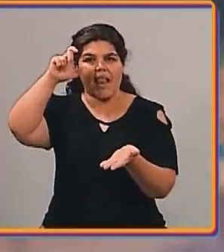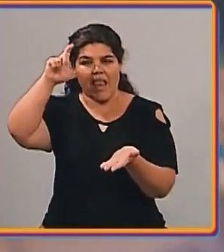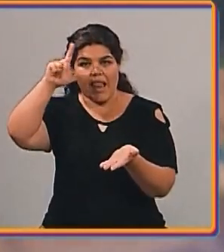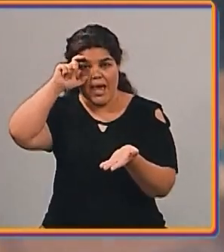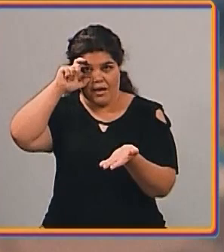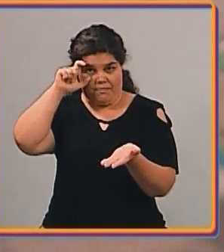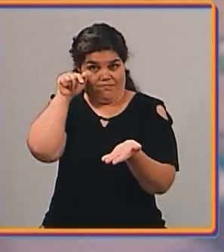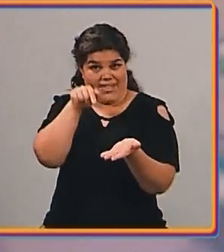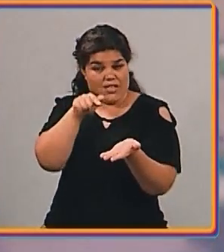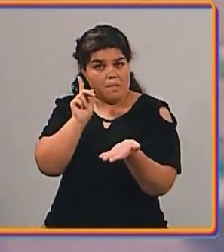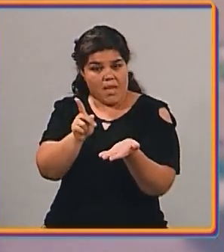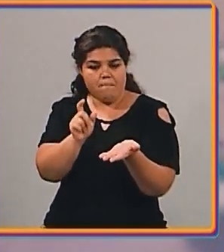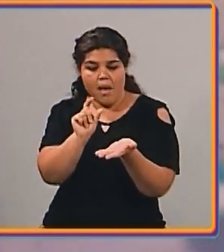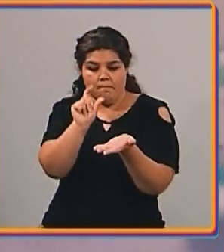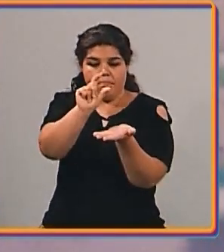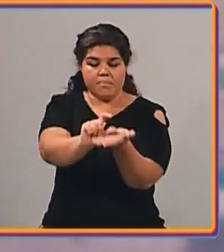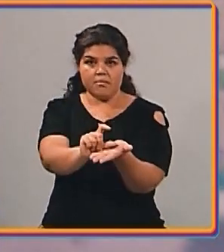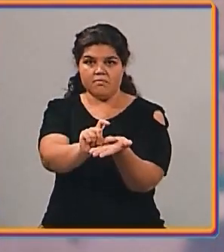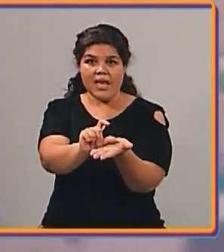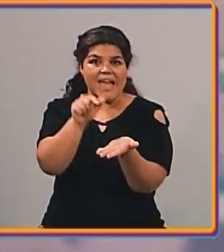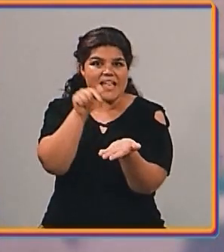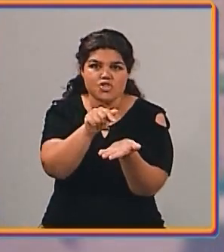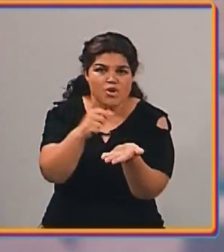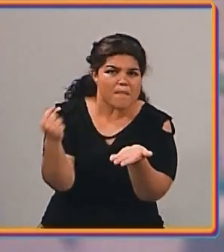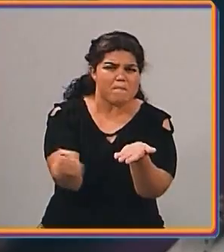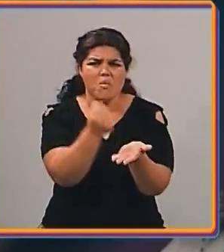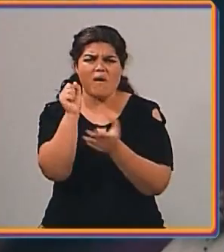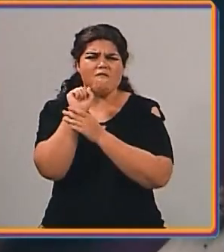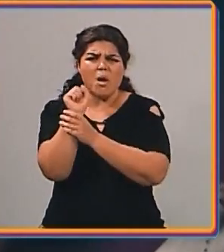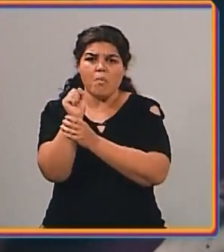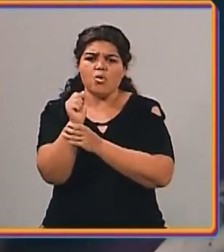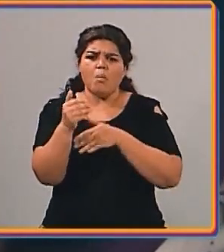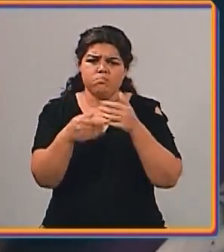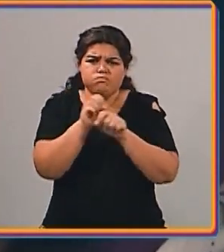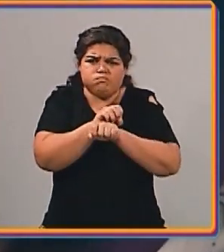trascendencia que hoy es una de las figuras que simbolizan los juegos de mesa modernos.